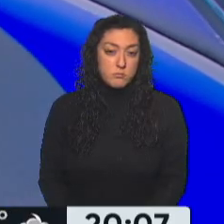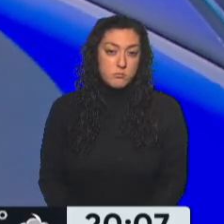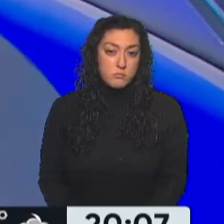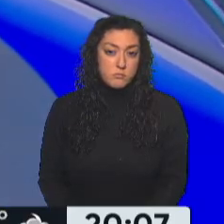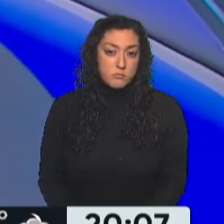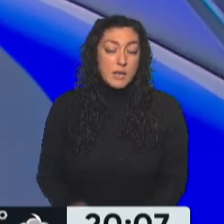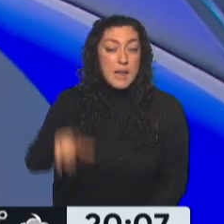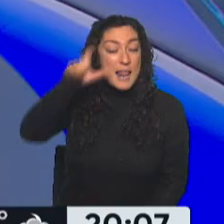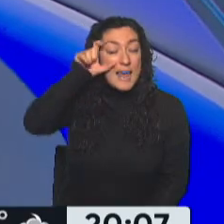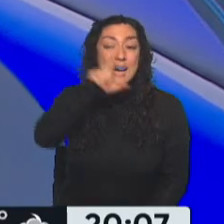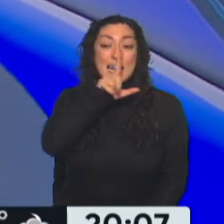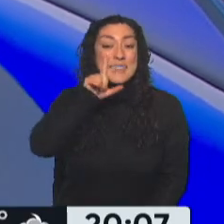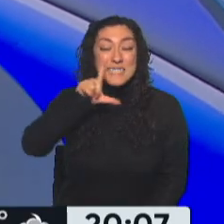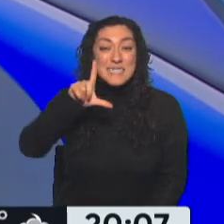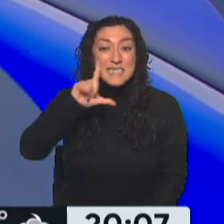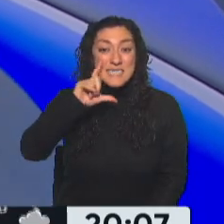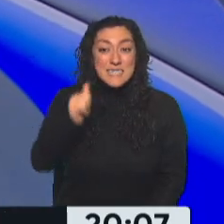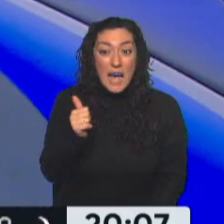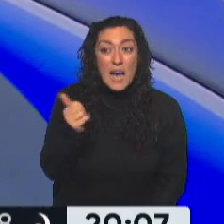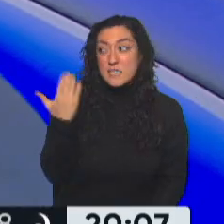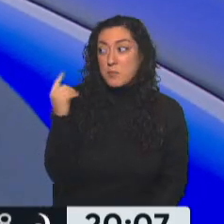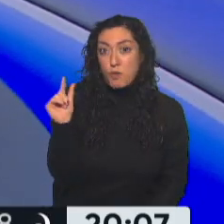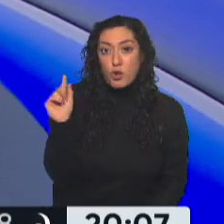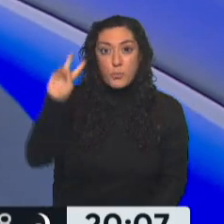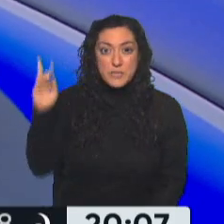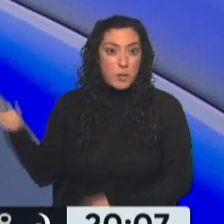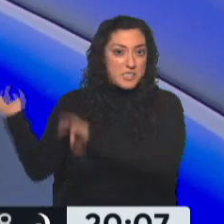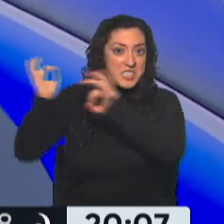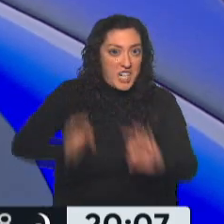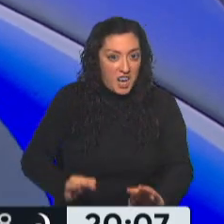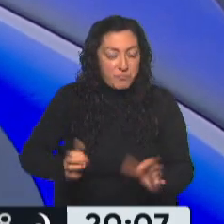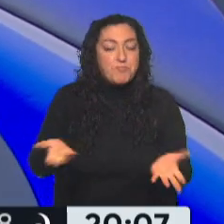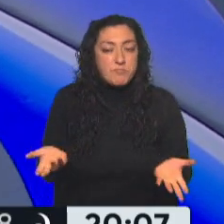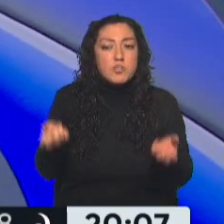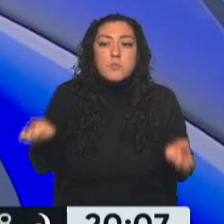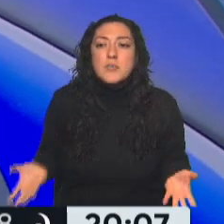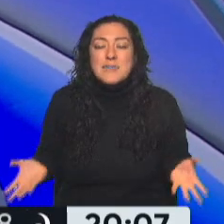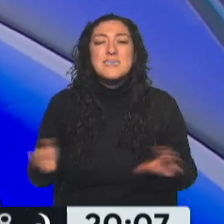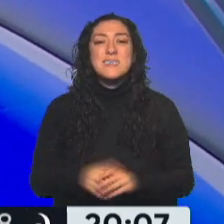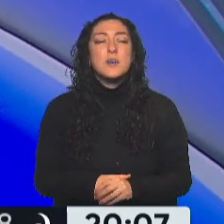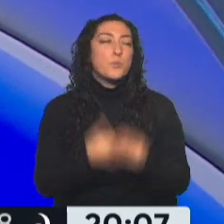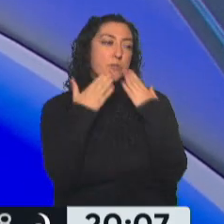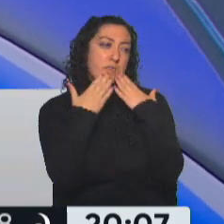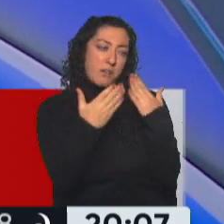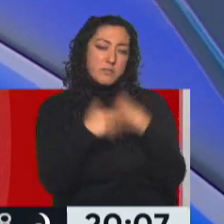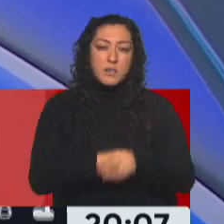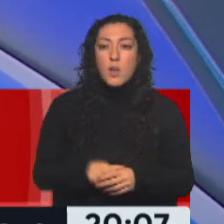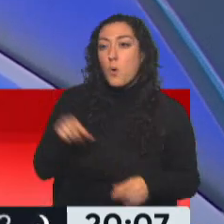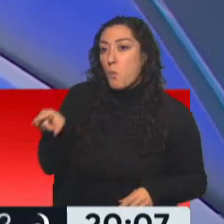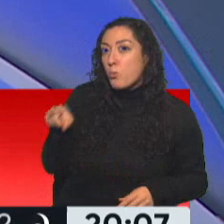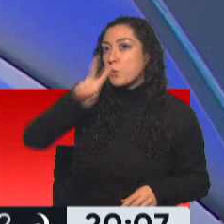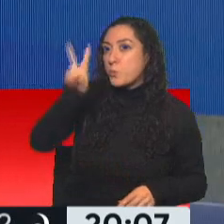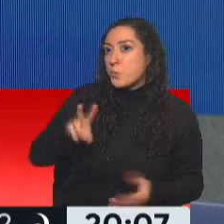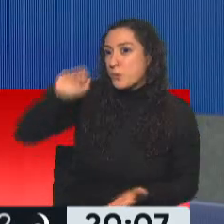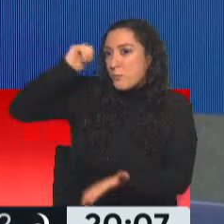Leticia Martínez acaba de llegar de Venezuela hace horas nomás. Leticia, bienvenida. ¿Cómo estamos? Muchas gracias. Bueno, vos estuviste en el lugar donde